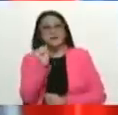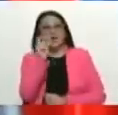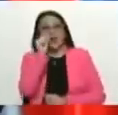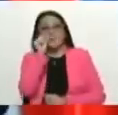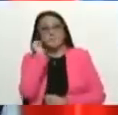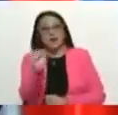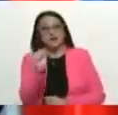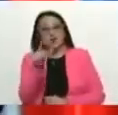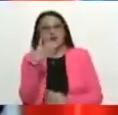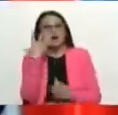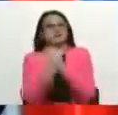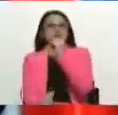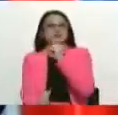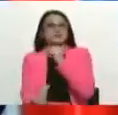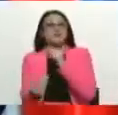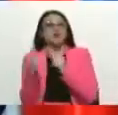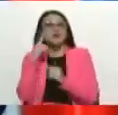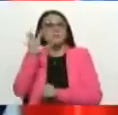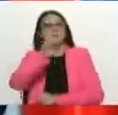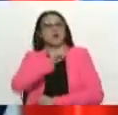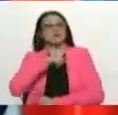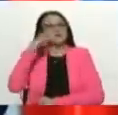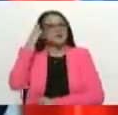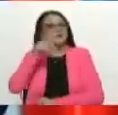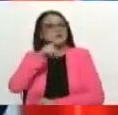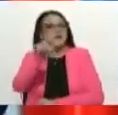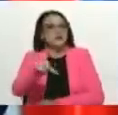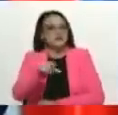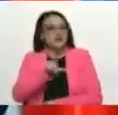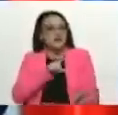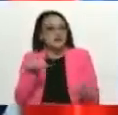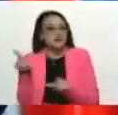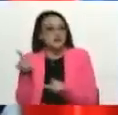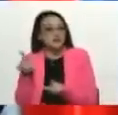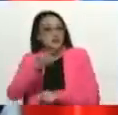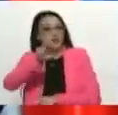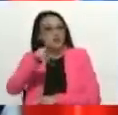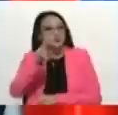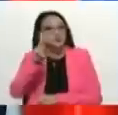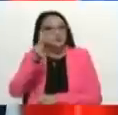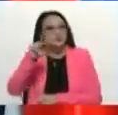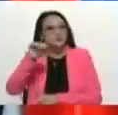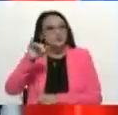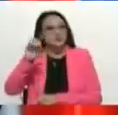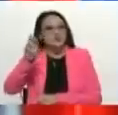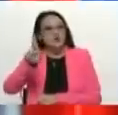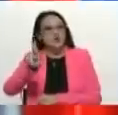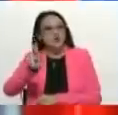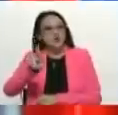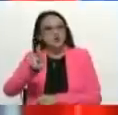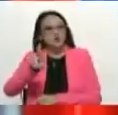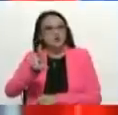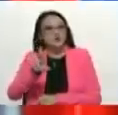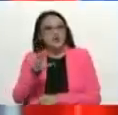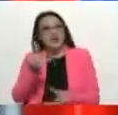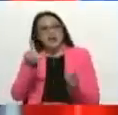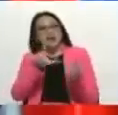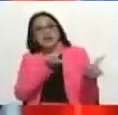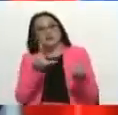pero ya está identificado. Repito, su nombre es Junior Baez. Junior